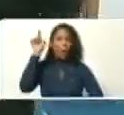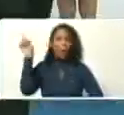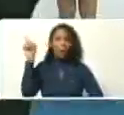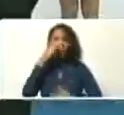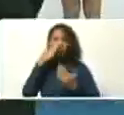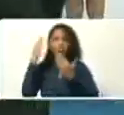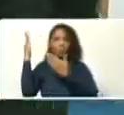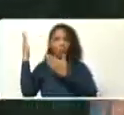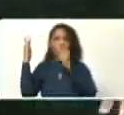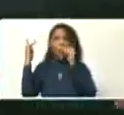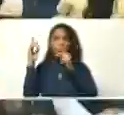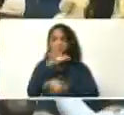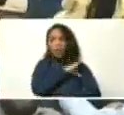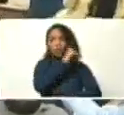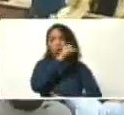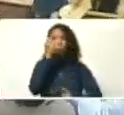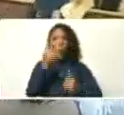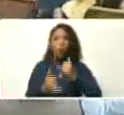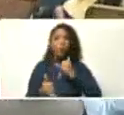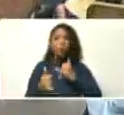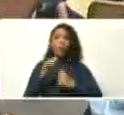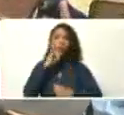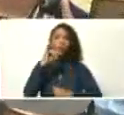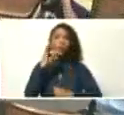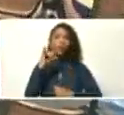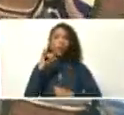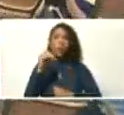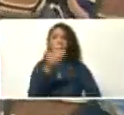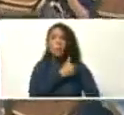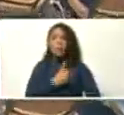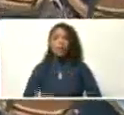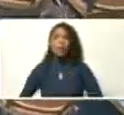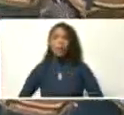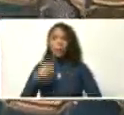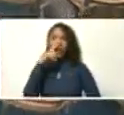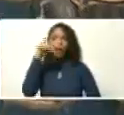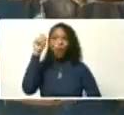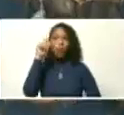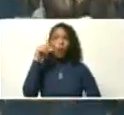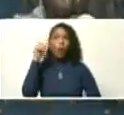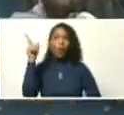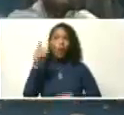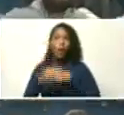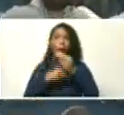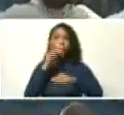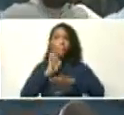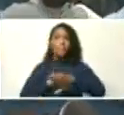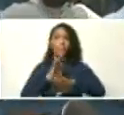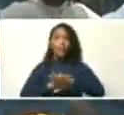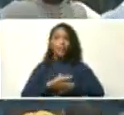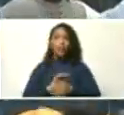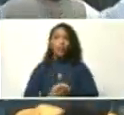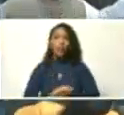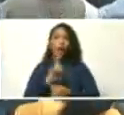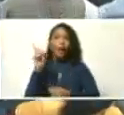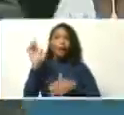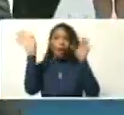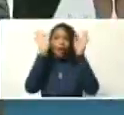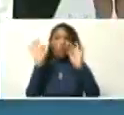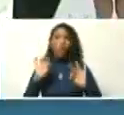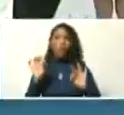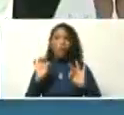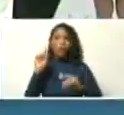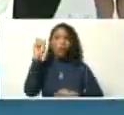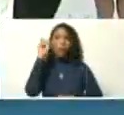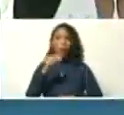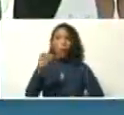Felipe Saldivia, director de Últimas Noticias, y del presidente de Nicolás Maduro Moros en lo que ha sido este sentido homenaje. También